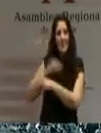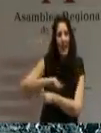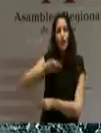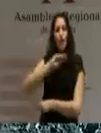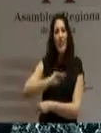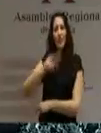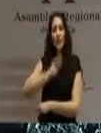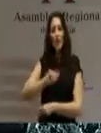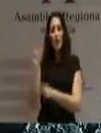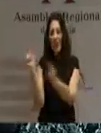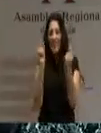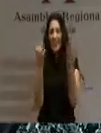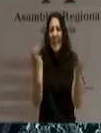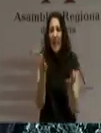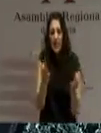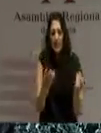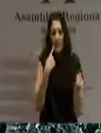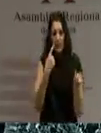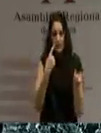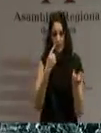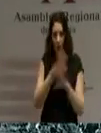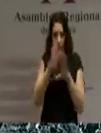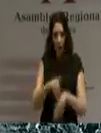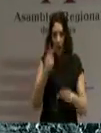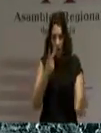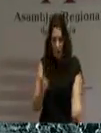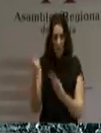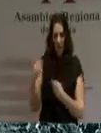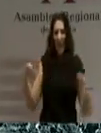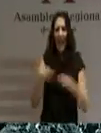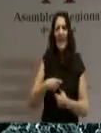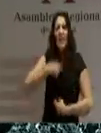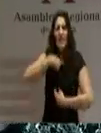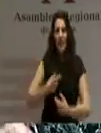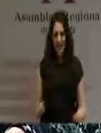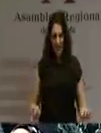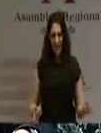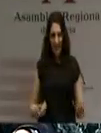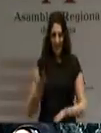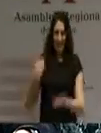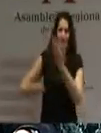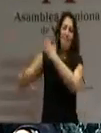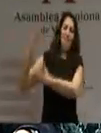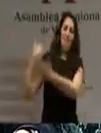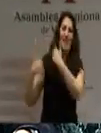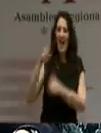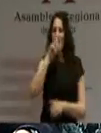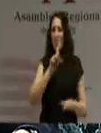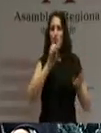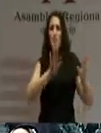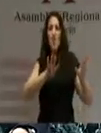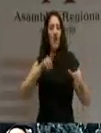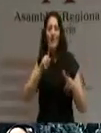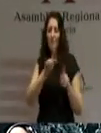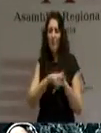de lo que es este debate que han visto que han llegado a sacarnos cosas de hasta la guerra civil. Señorías, el